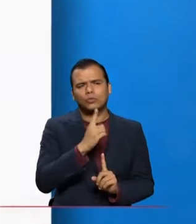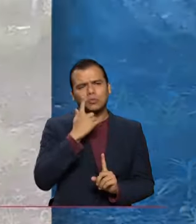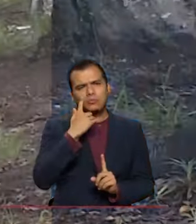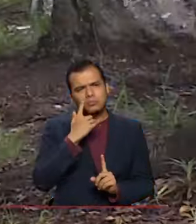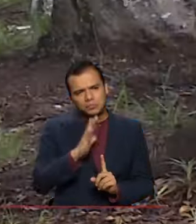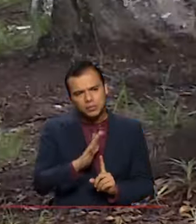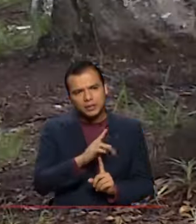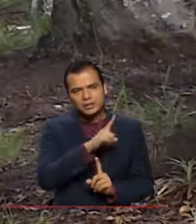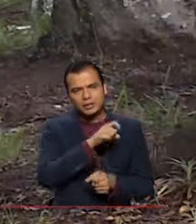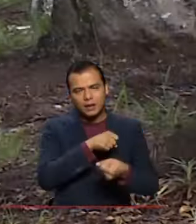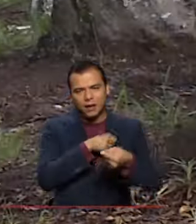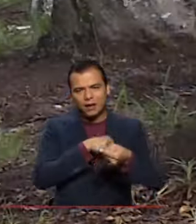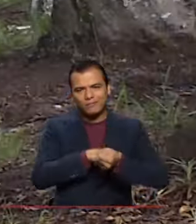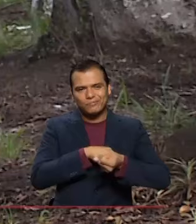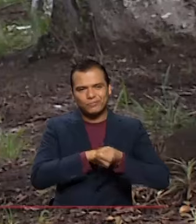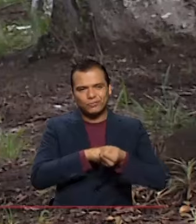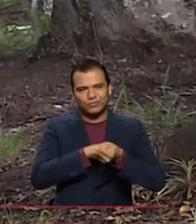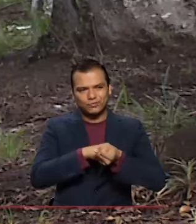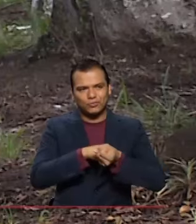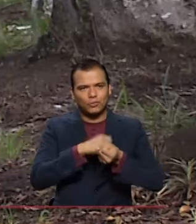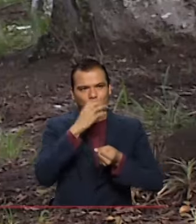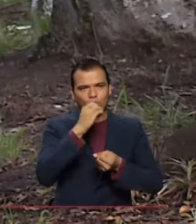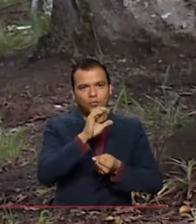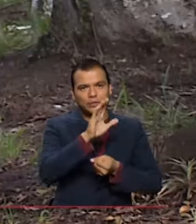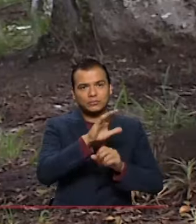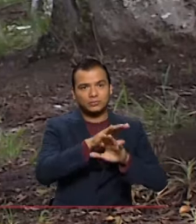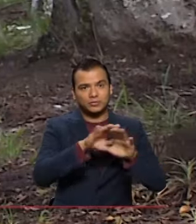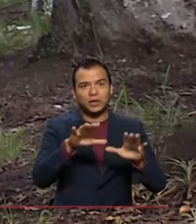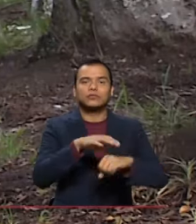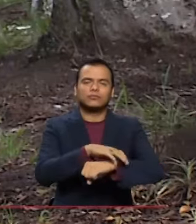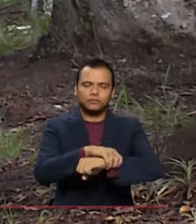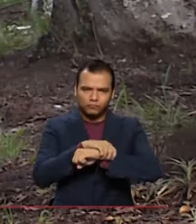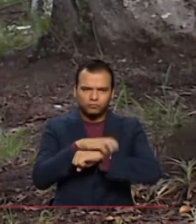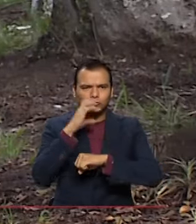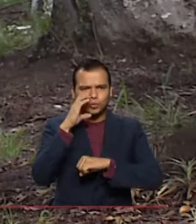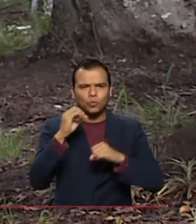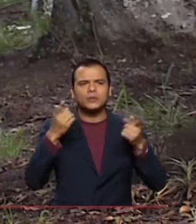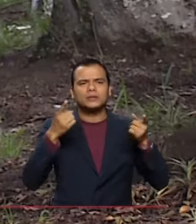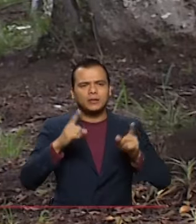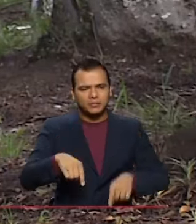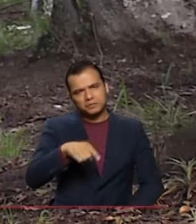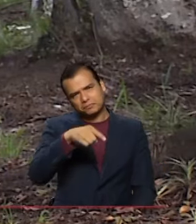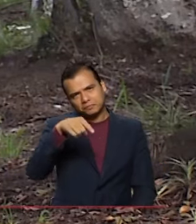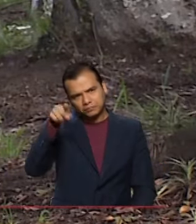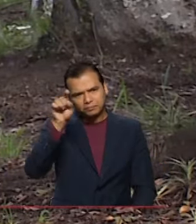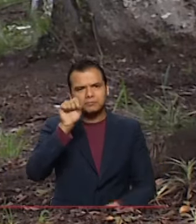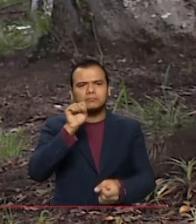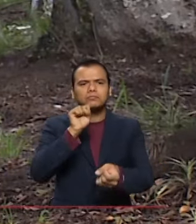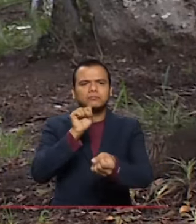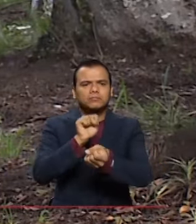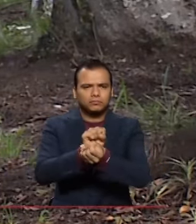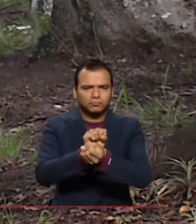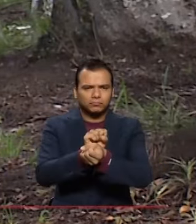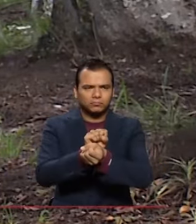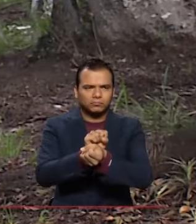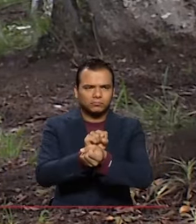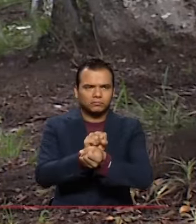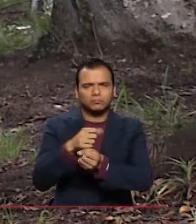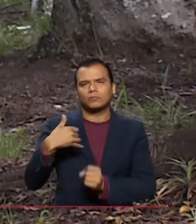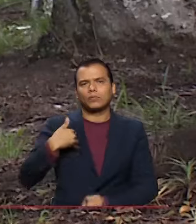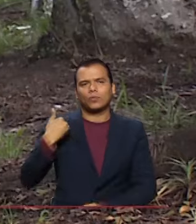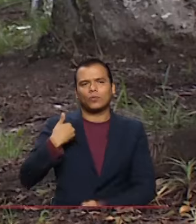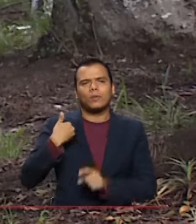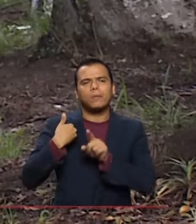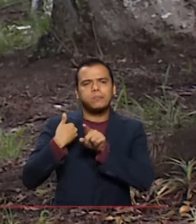calidad de cómplice. Él fue aprehendido y llevado a un centro de